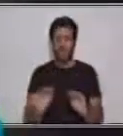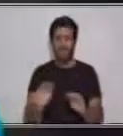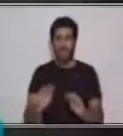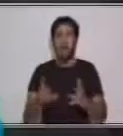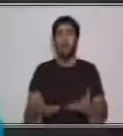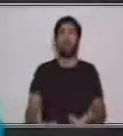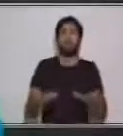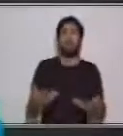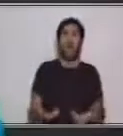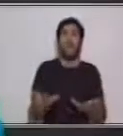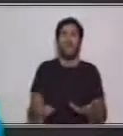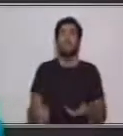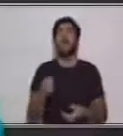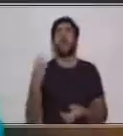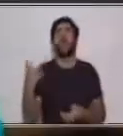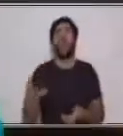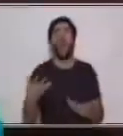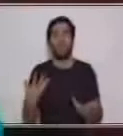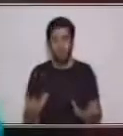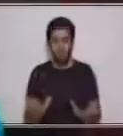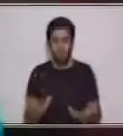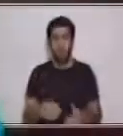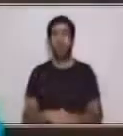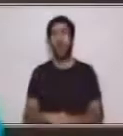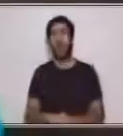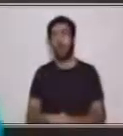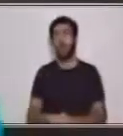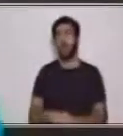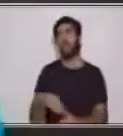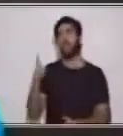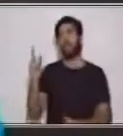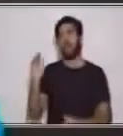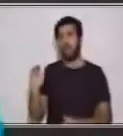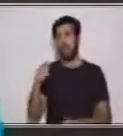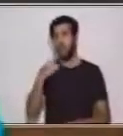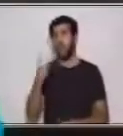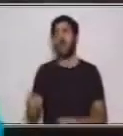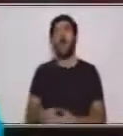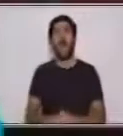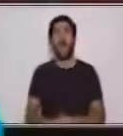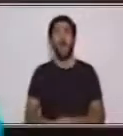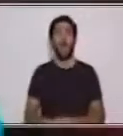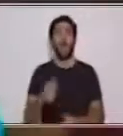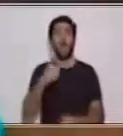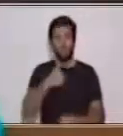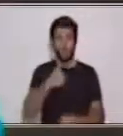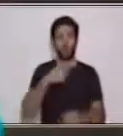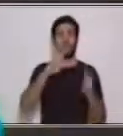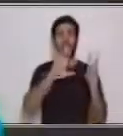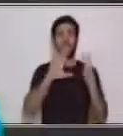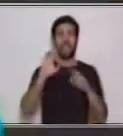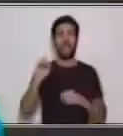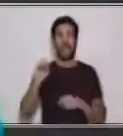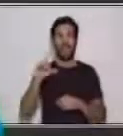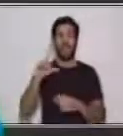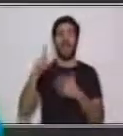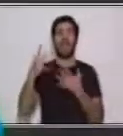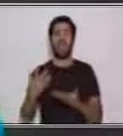un niño de cuarto grado? Y alguien responde y dice: yo peso 70